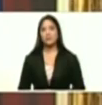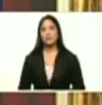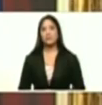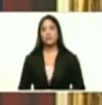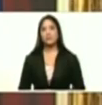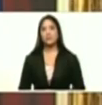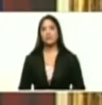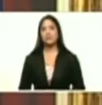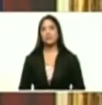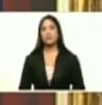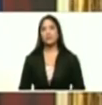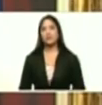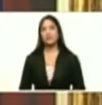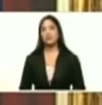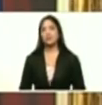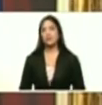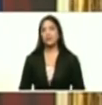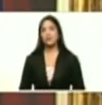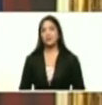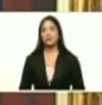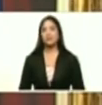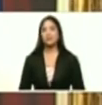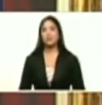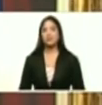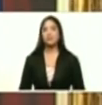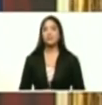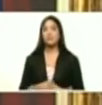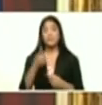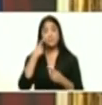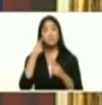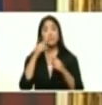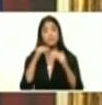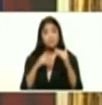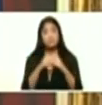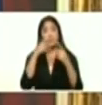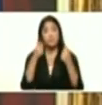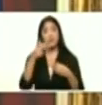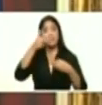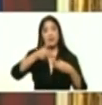que sale, de las entrañas, de la tierra, de nuestros países, para fijarle, un precio,